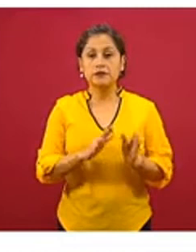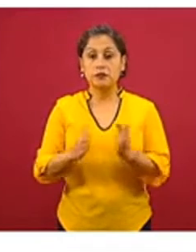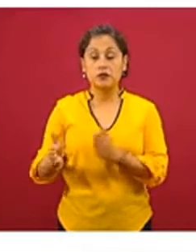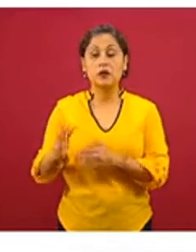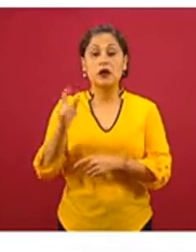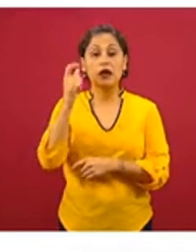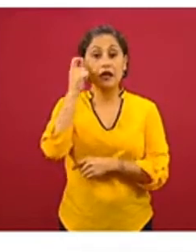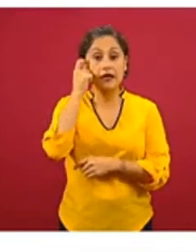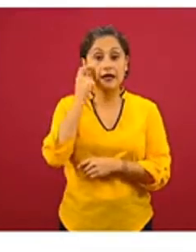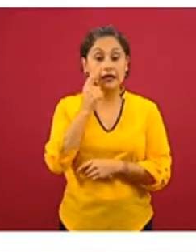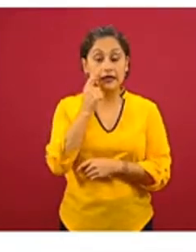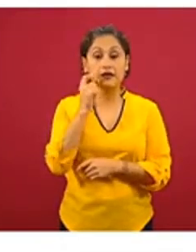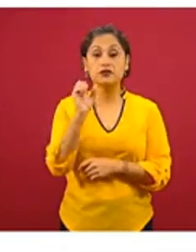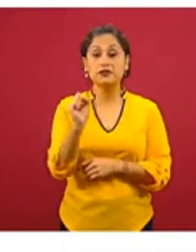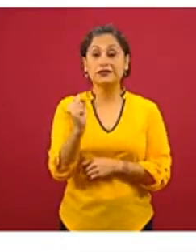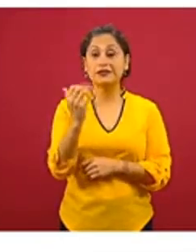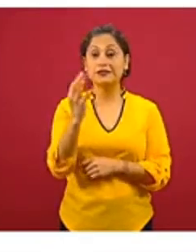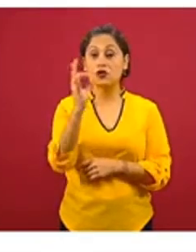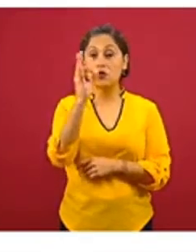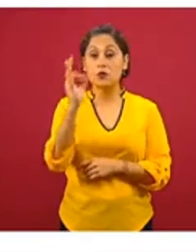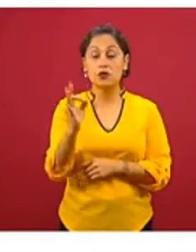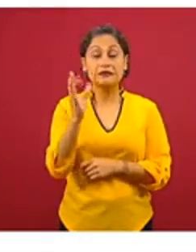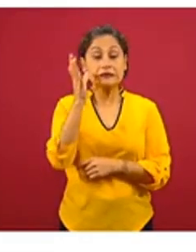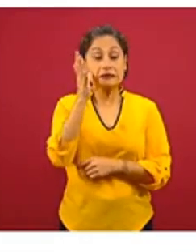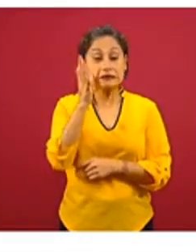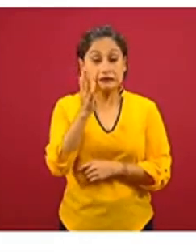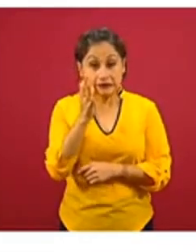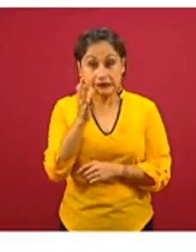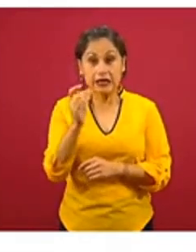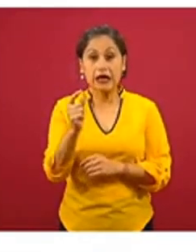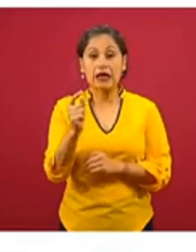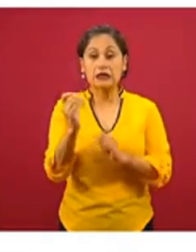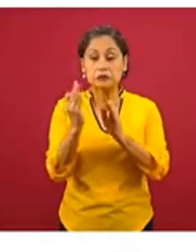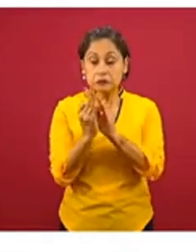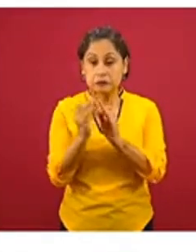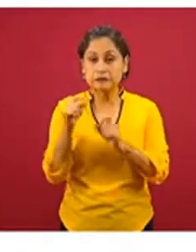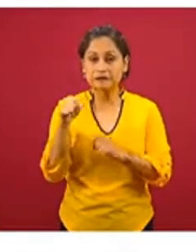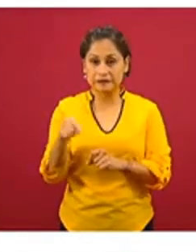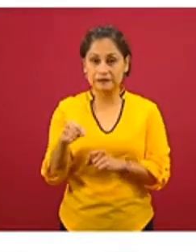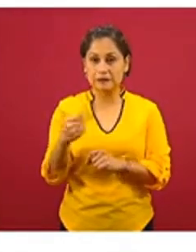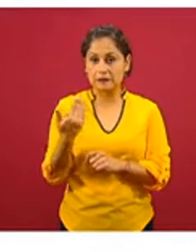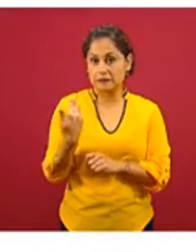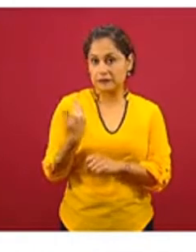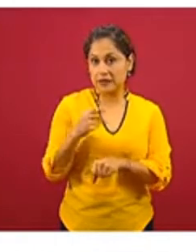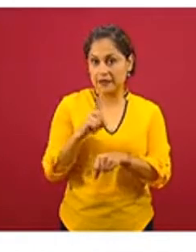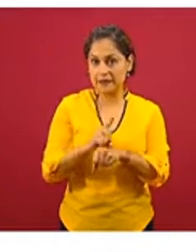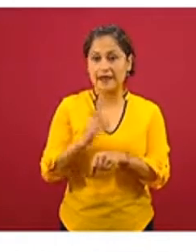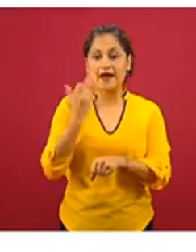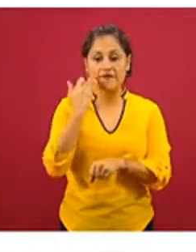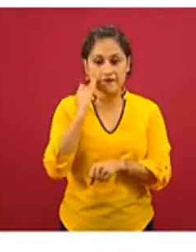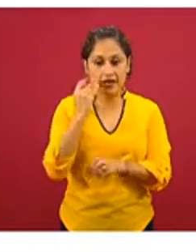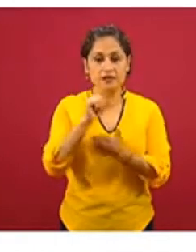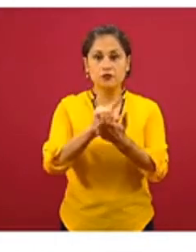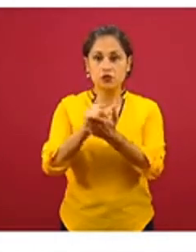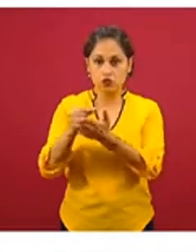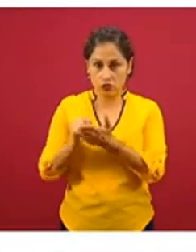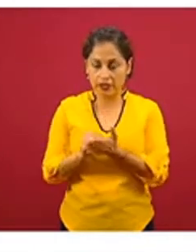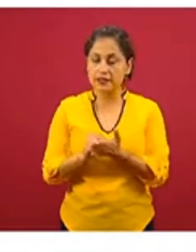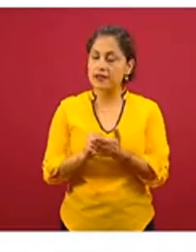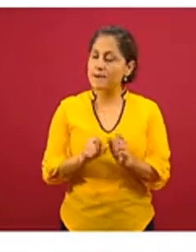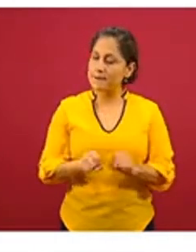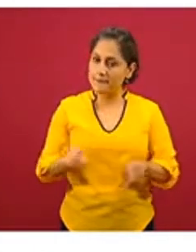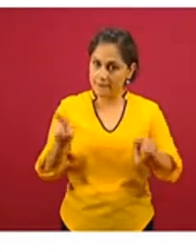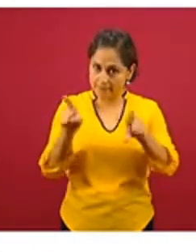el 65%, sobre todo en los últimos días, ya también Facebook y Twitter mostrando